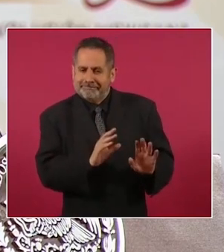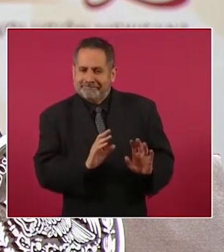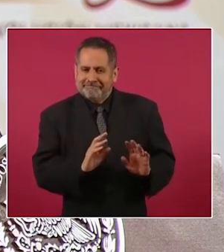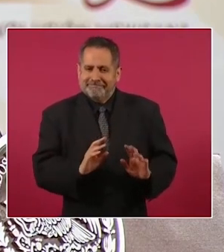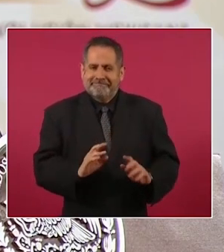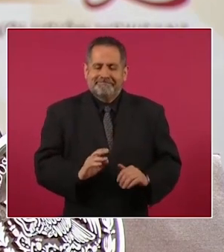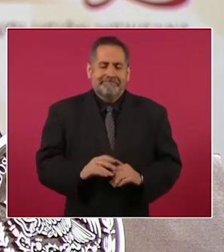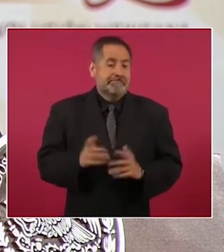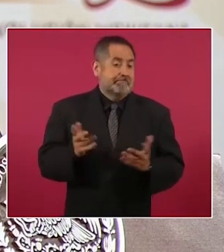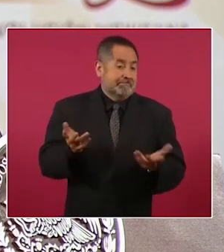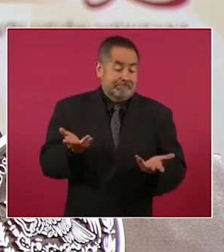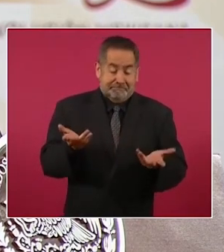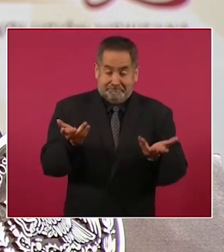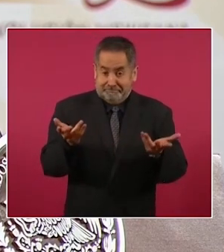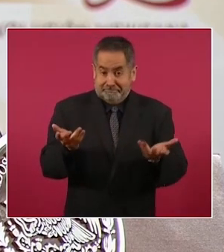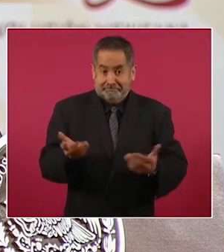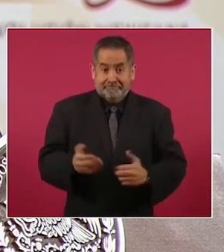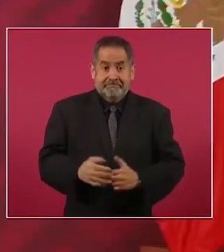Pero